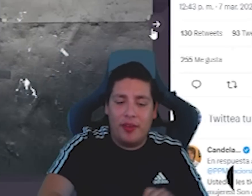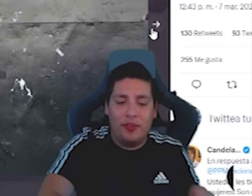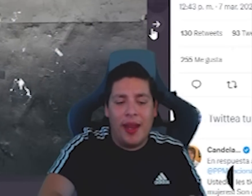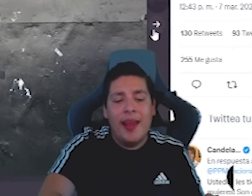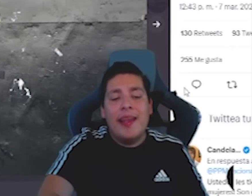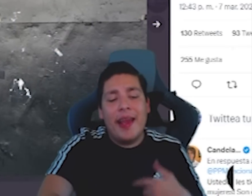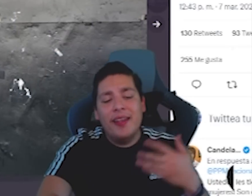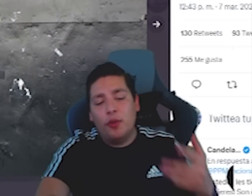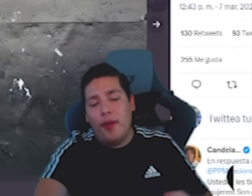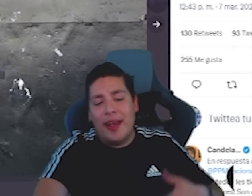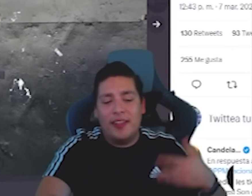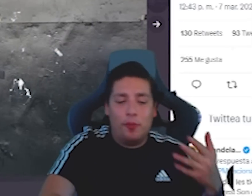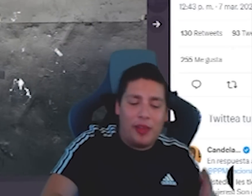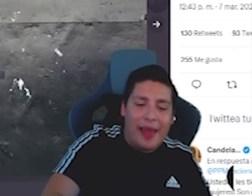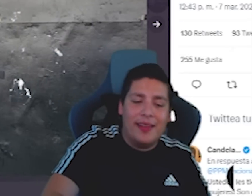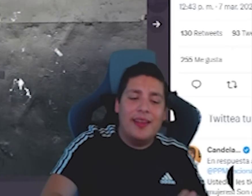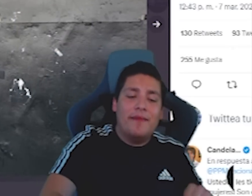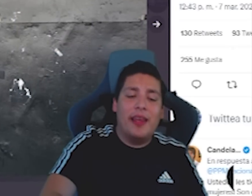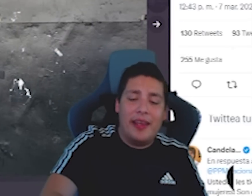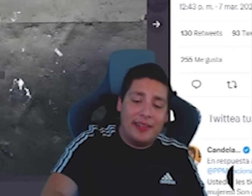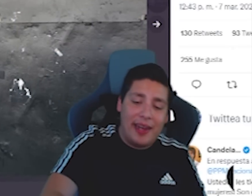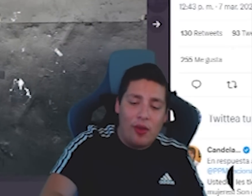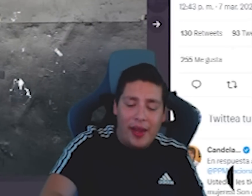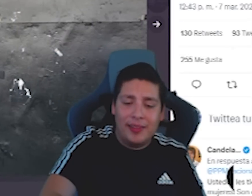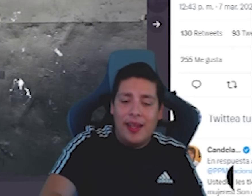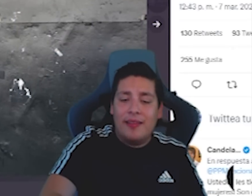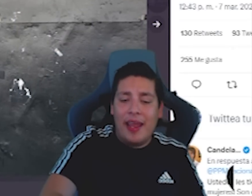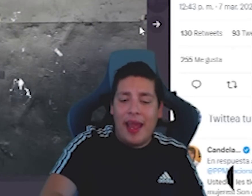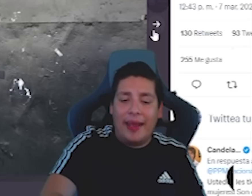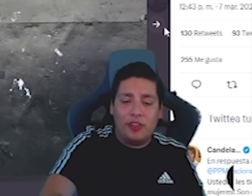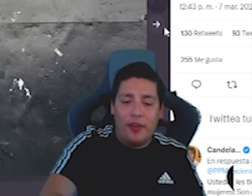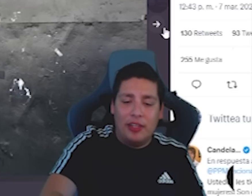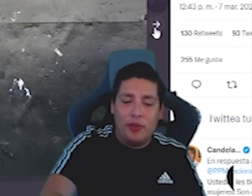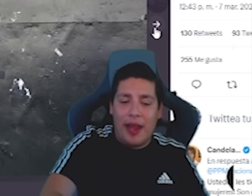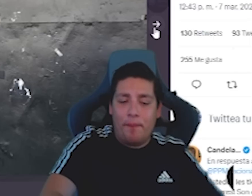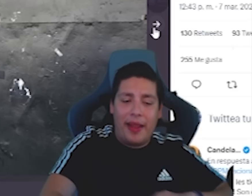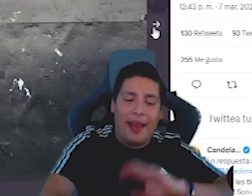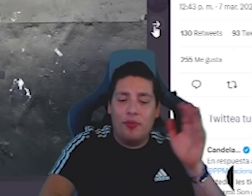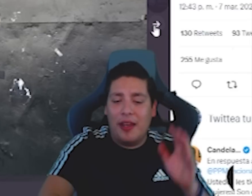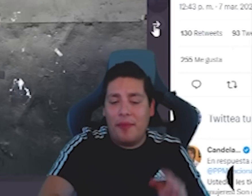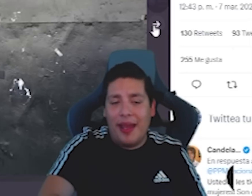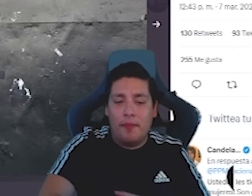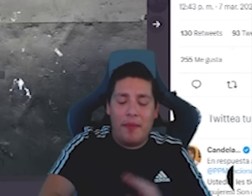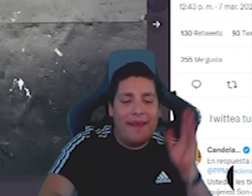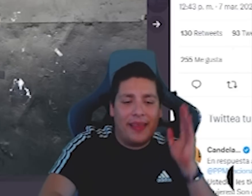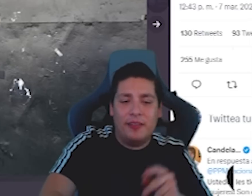caso Palacio Nacional, y ahí estuvieron las diputadas y senadoras de Acción Nacional